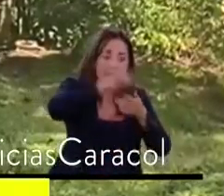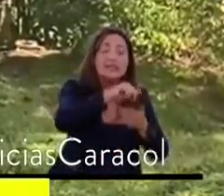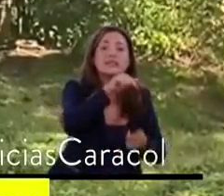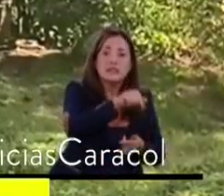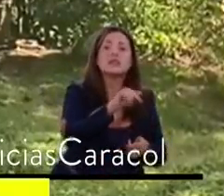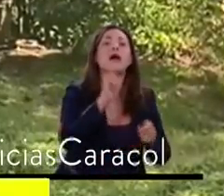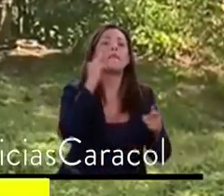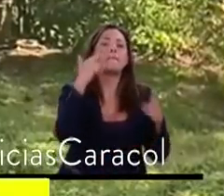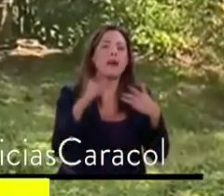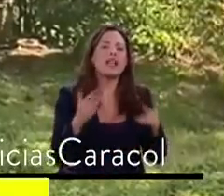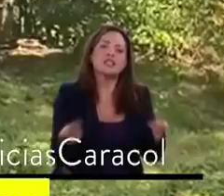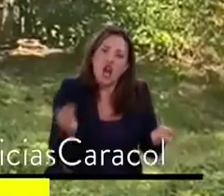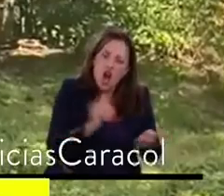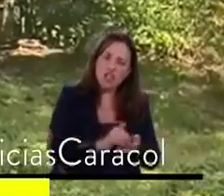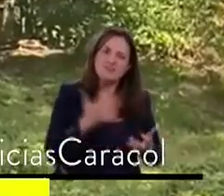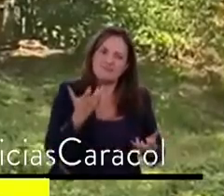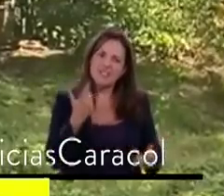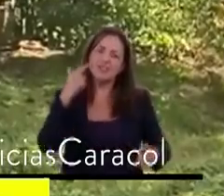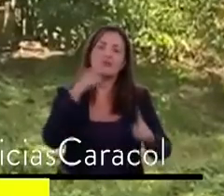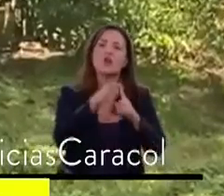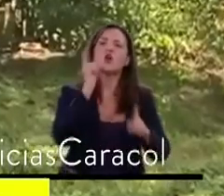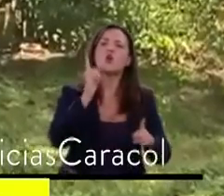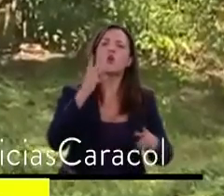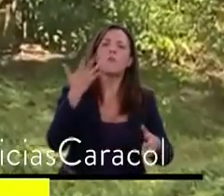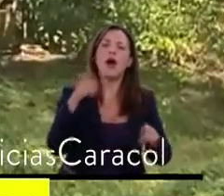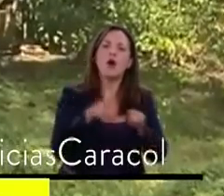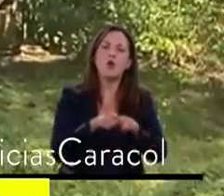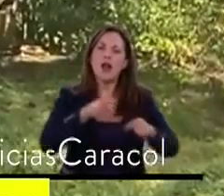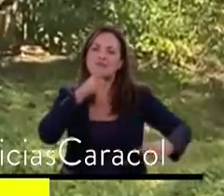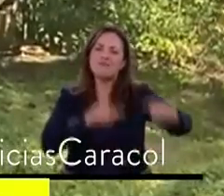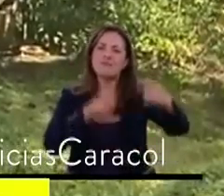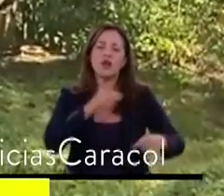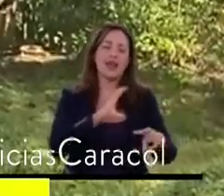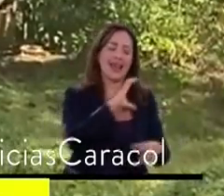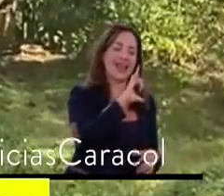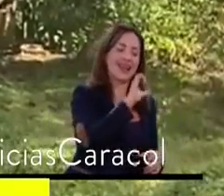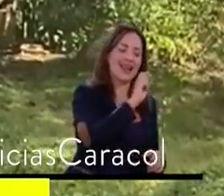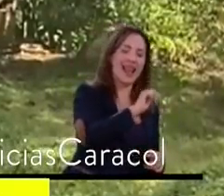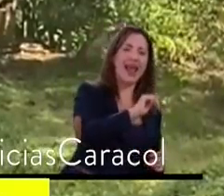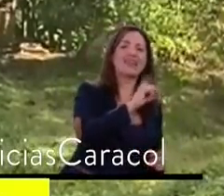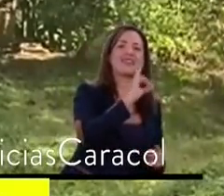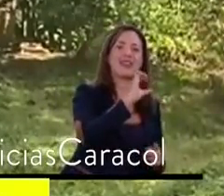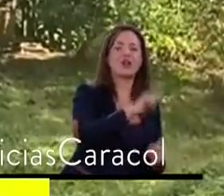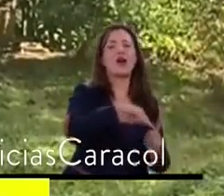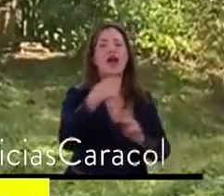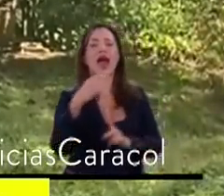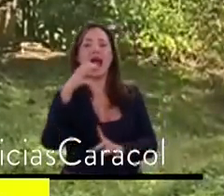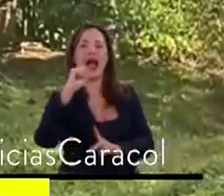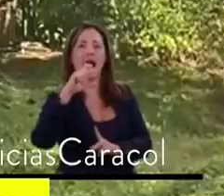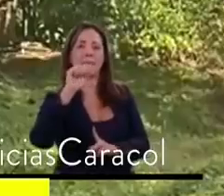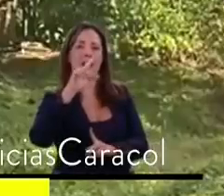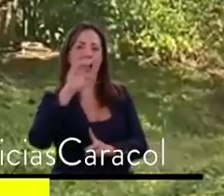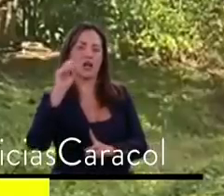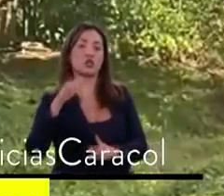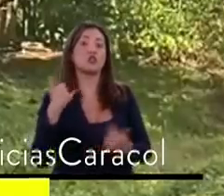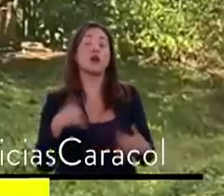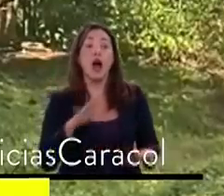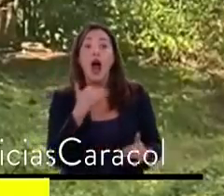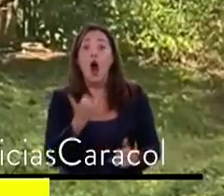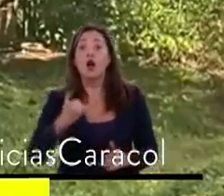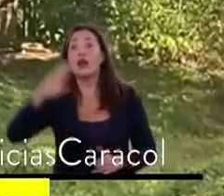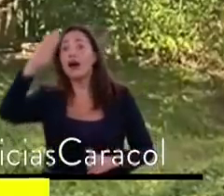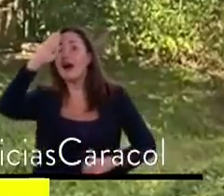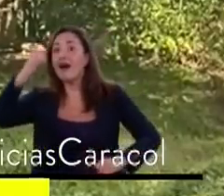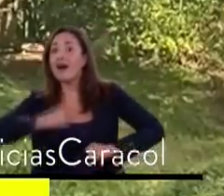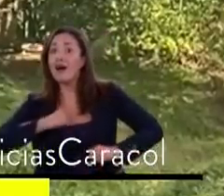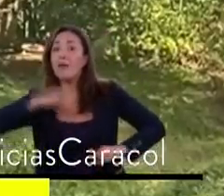una retaliación y una disputa de rentas criminales entre el Clan del Golfo y los Caparros. Por supuesto, a esta hora el Ejército Nacional y la